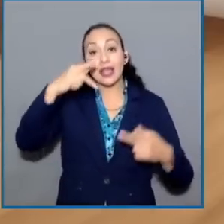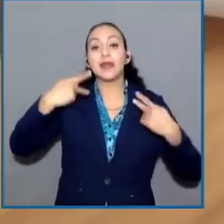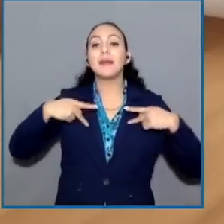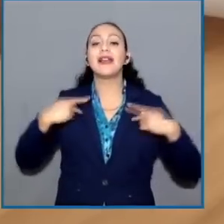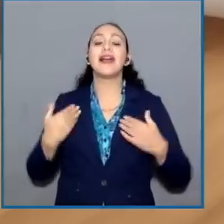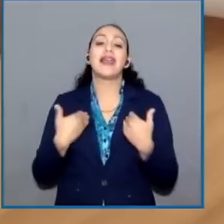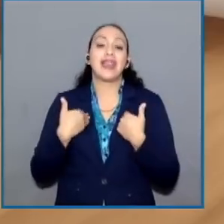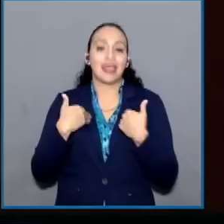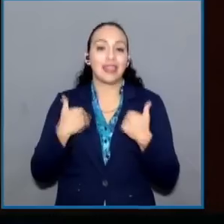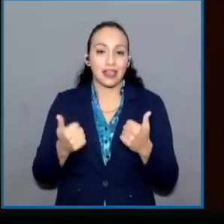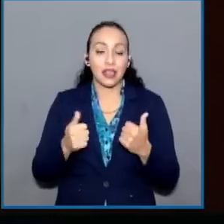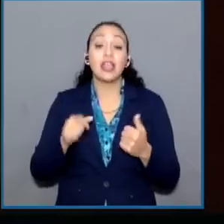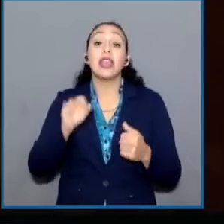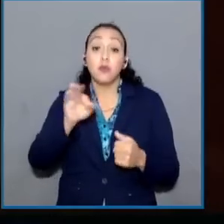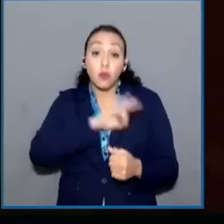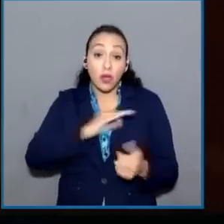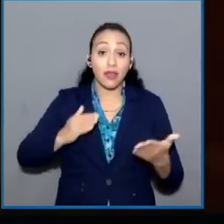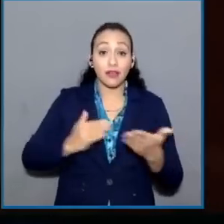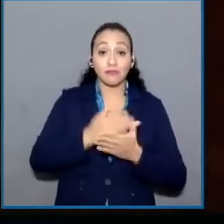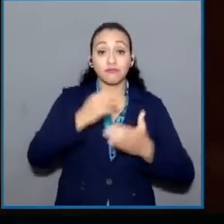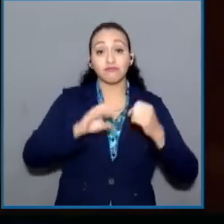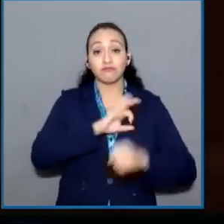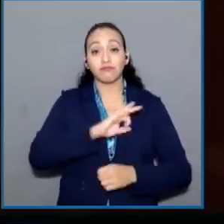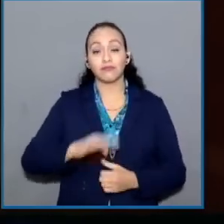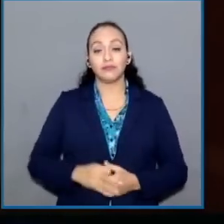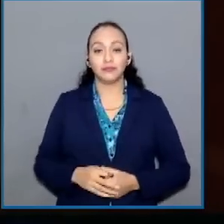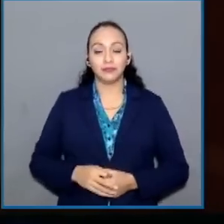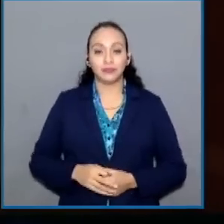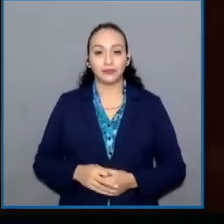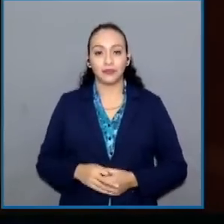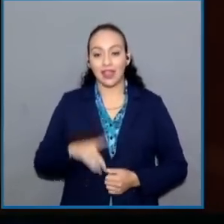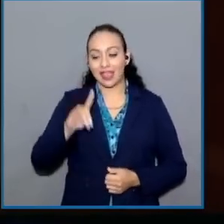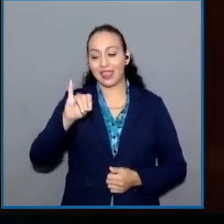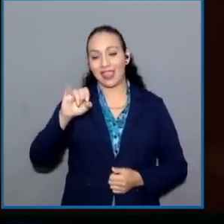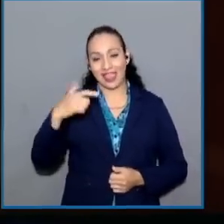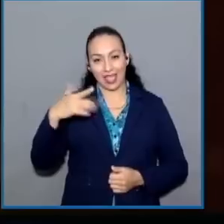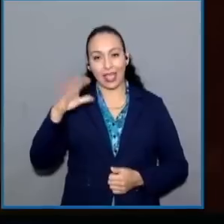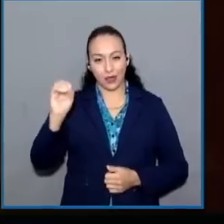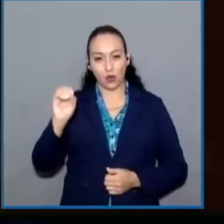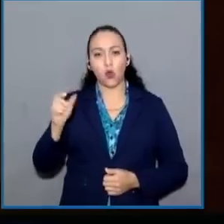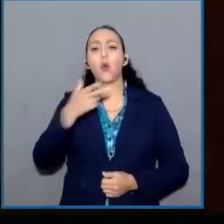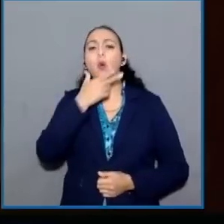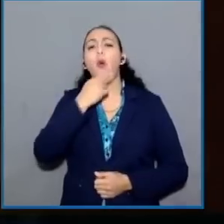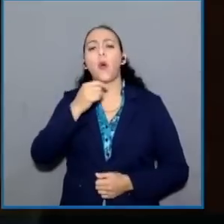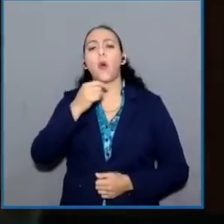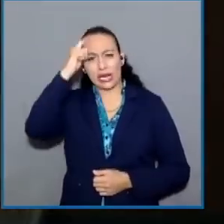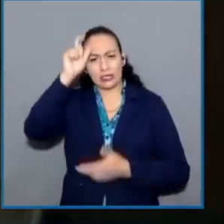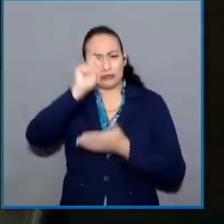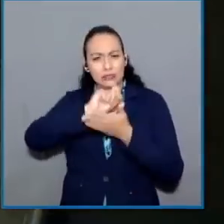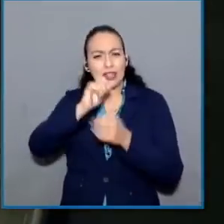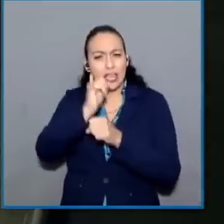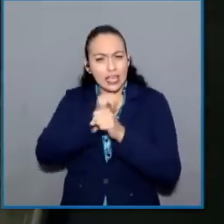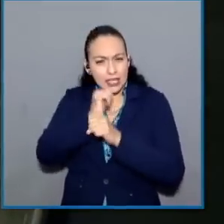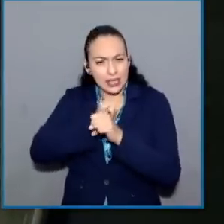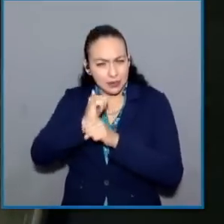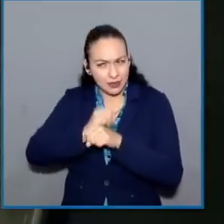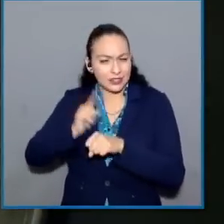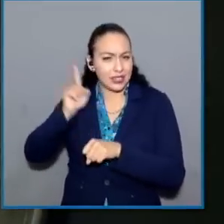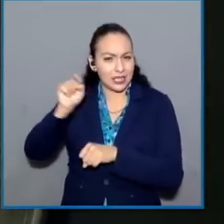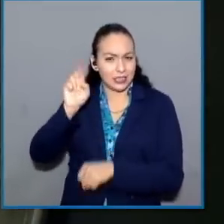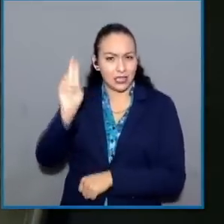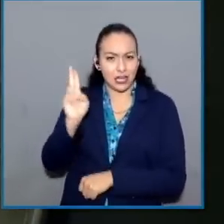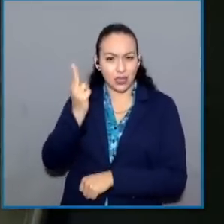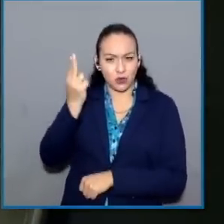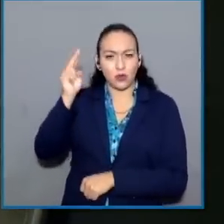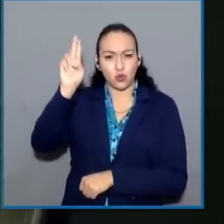derechos. Diego Valadez, investigador emérito del Instituto de Investigaciones Jurídicas de la UNAM, aseguró que es necesario avanzar